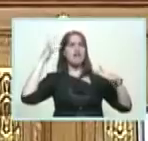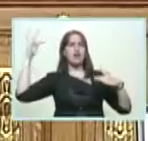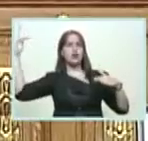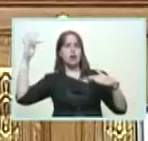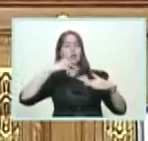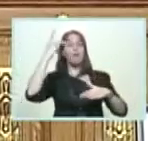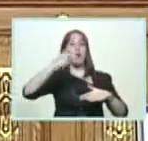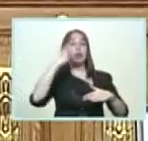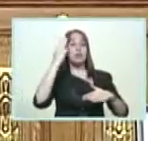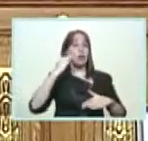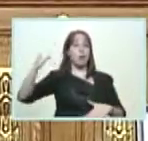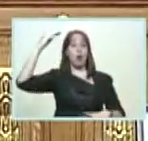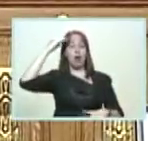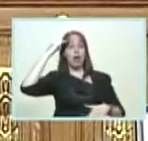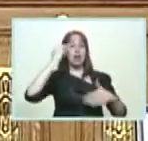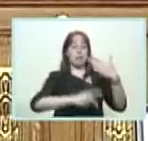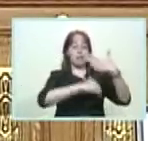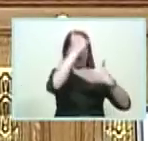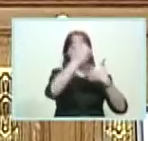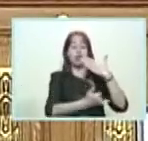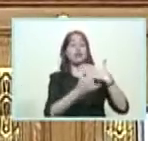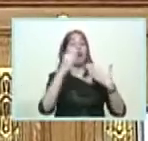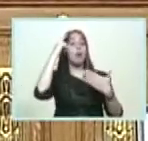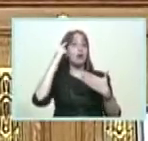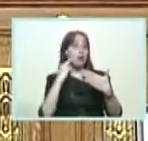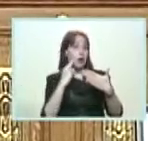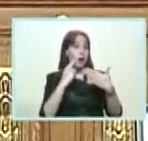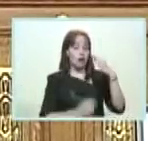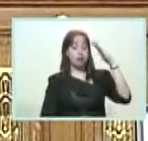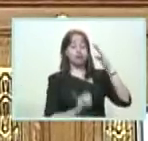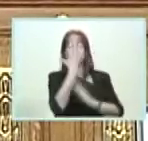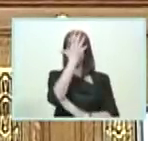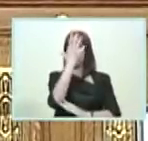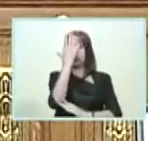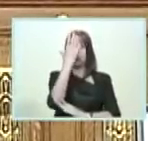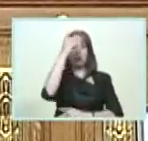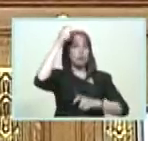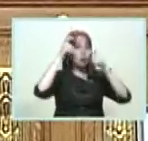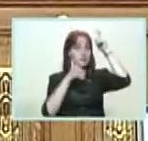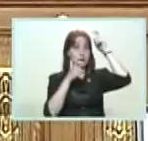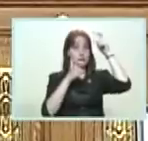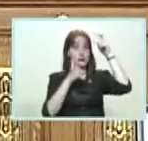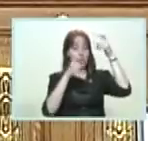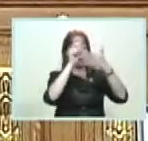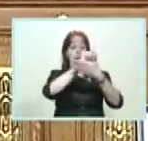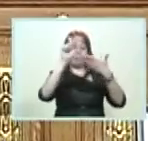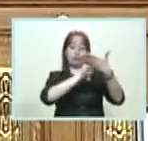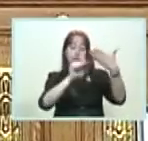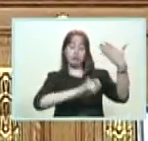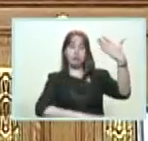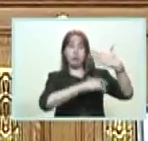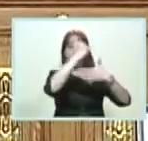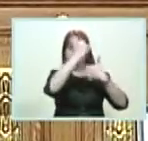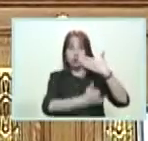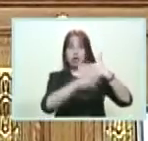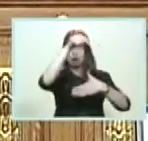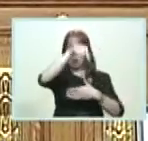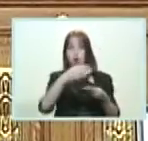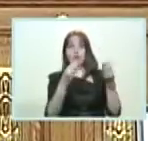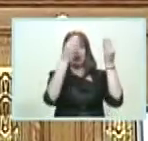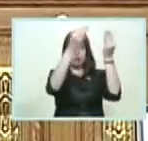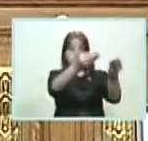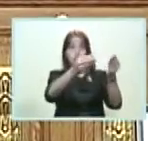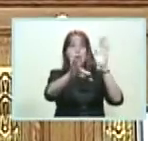políticas, morales del proyecto bolivariano fundado por el comandante Chávez del proyecto que hoy entregamos a